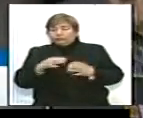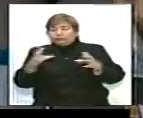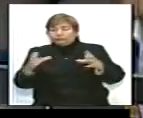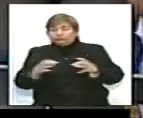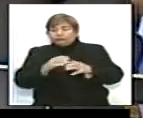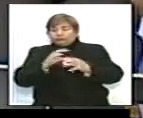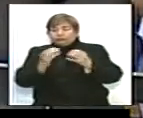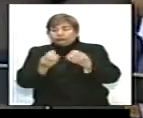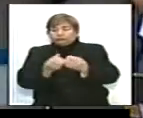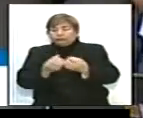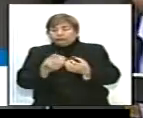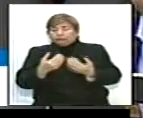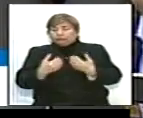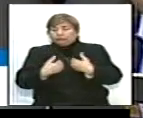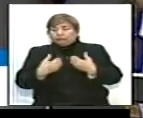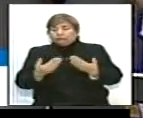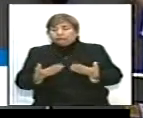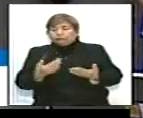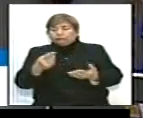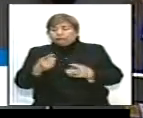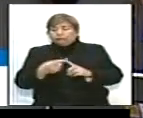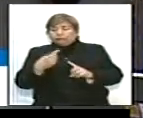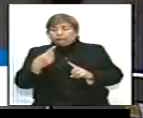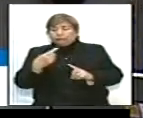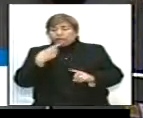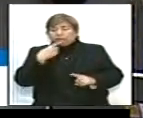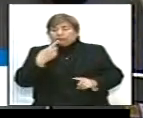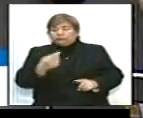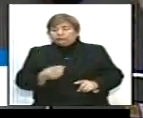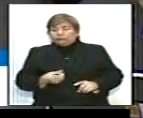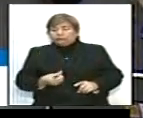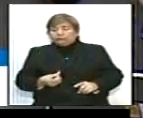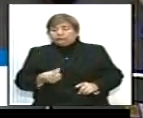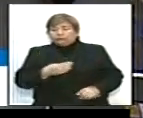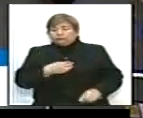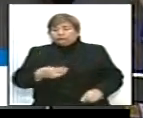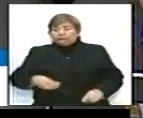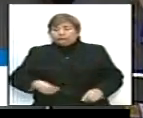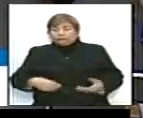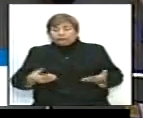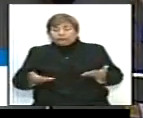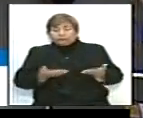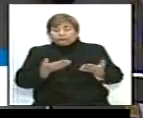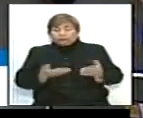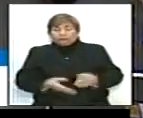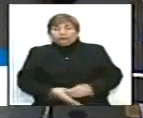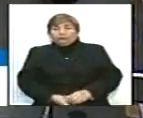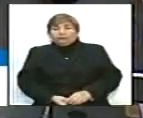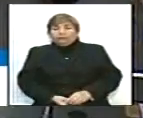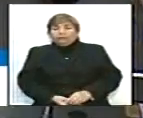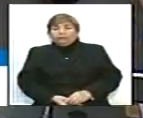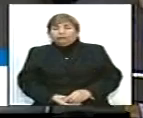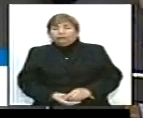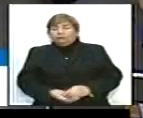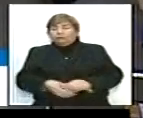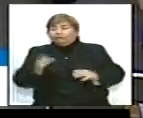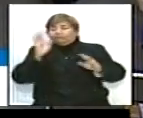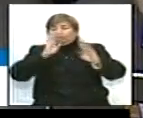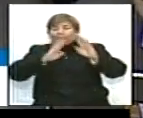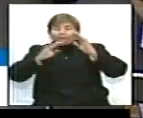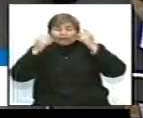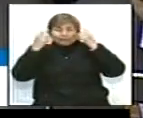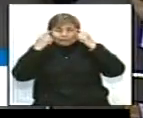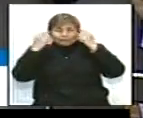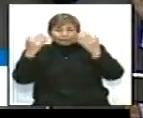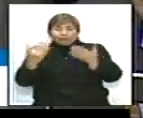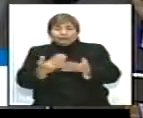nos encontramos. Primero mencionar de que ambos ministros se encuentran acá bajo la preocupación del mismo